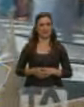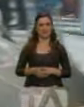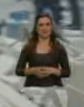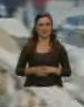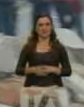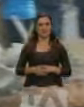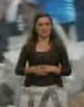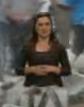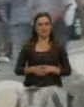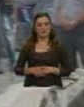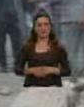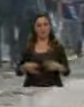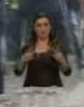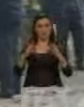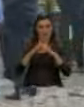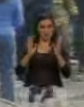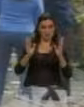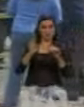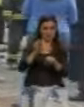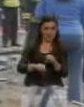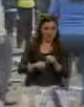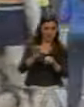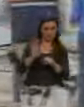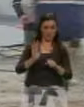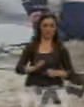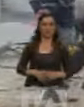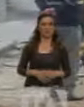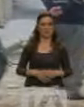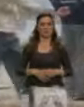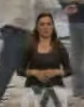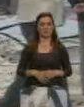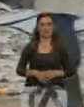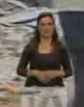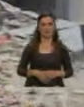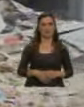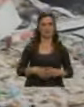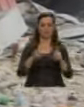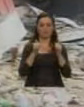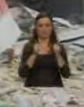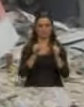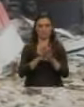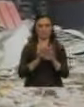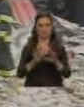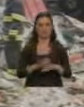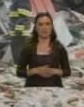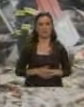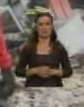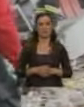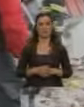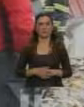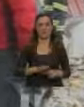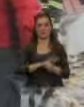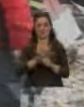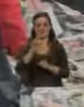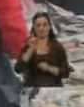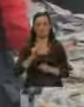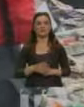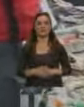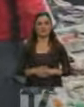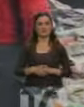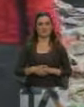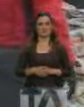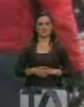a una cuadra. ¿Y cómo está su vivienda? Está bien, visto ya acá al otro lado. O sea, usted, gracias a Dios, no ha sido afectado. Pero